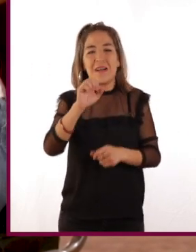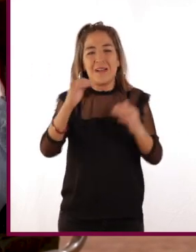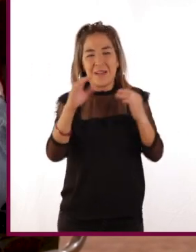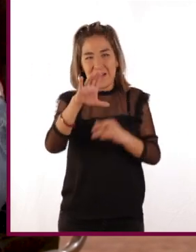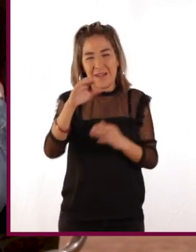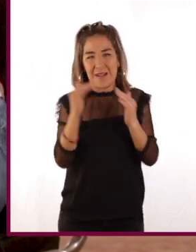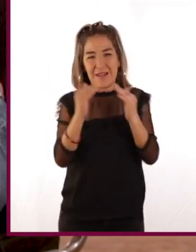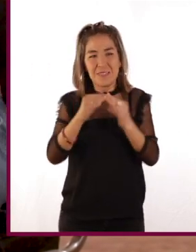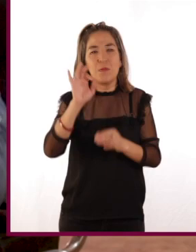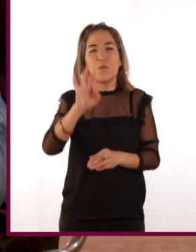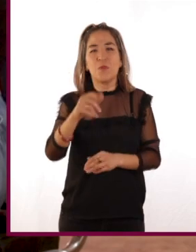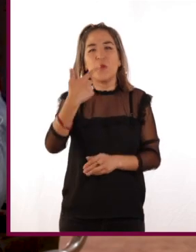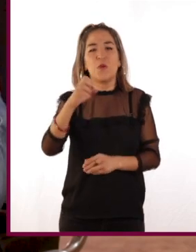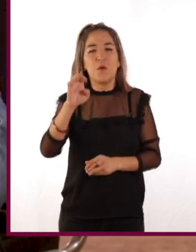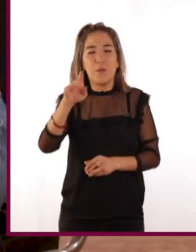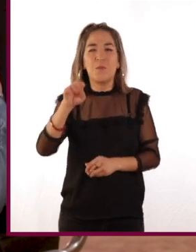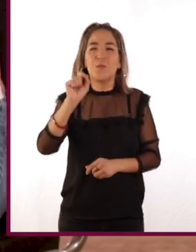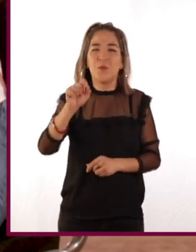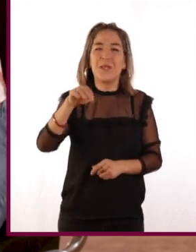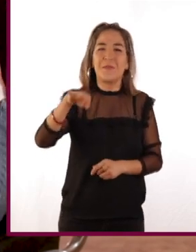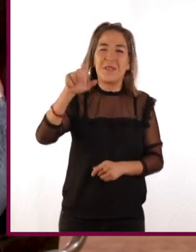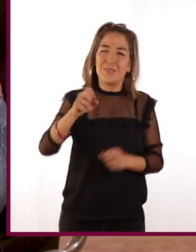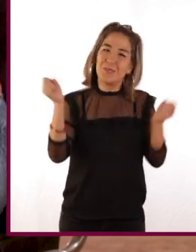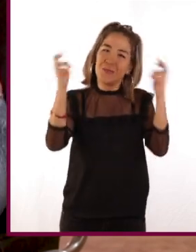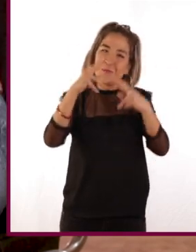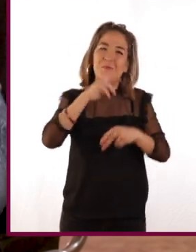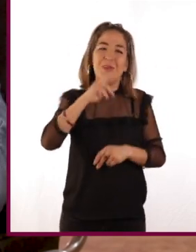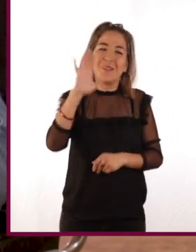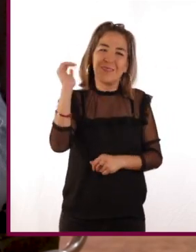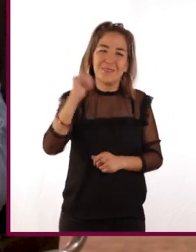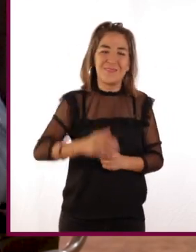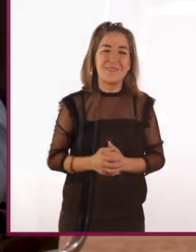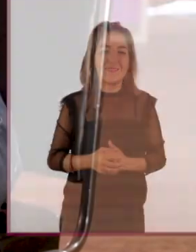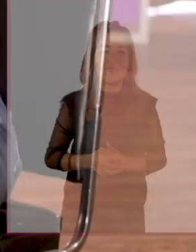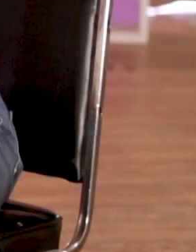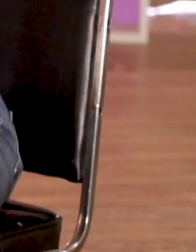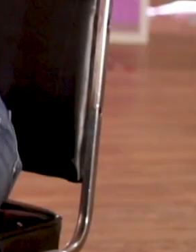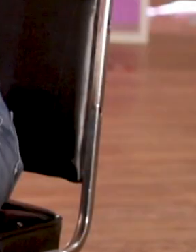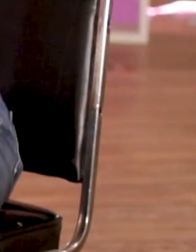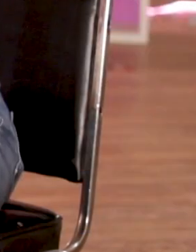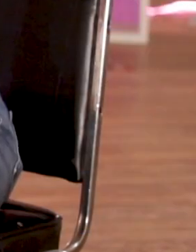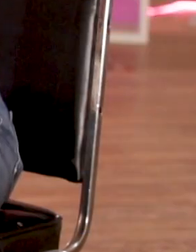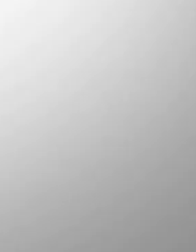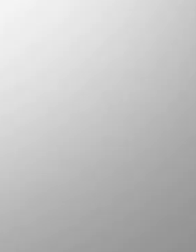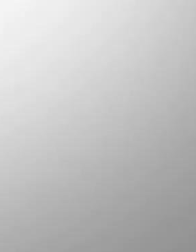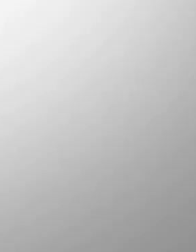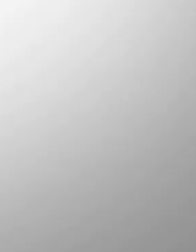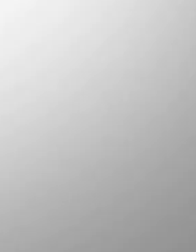jovenesencasa.c.gov.mx. Nos vemos pronto. ¡Adiós! Adiós.